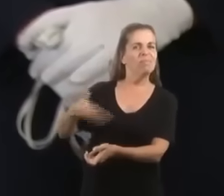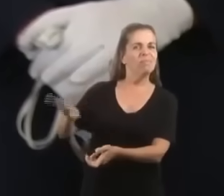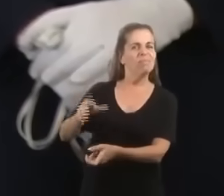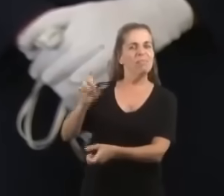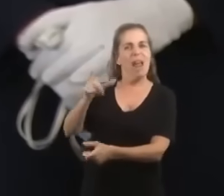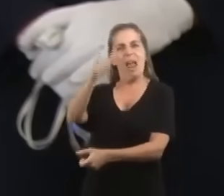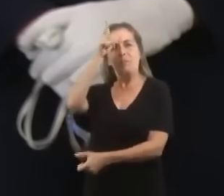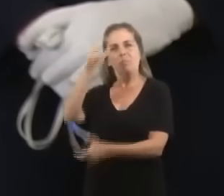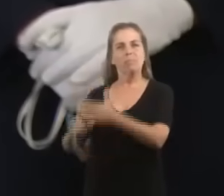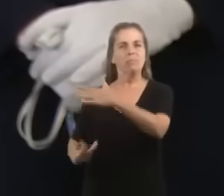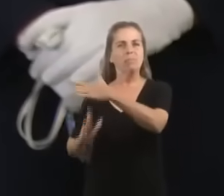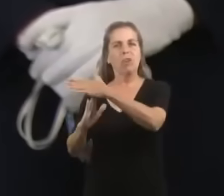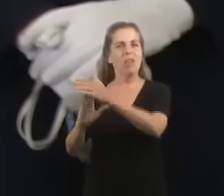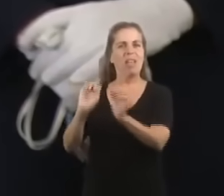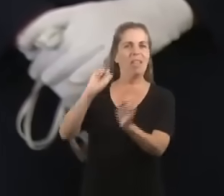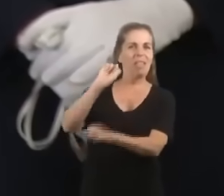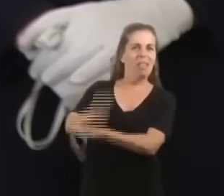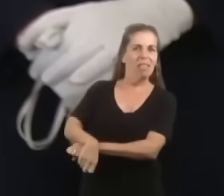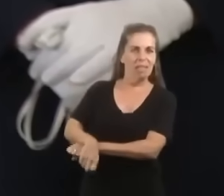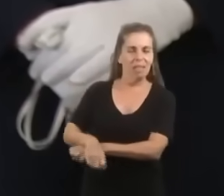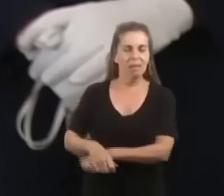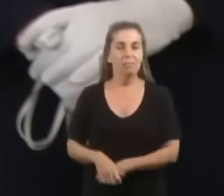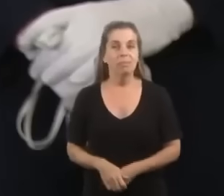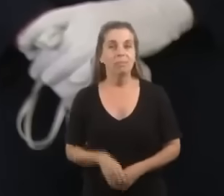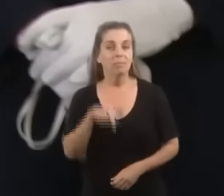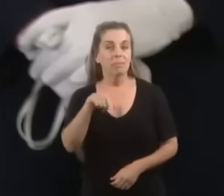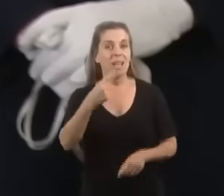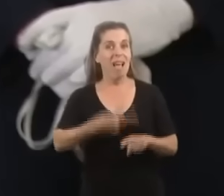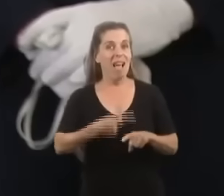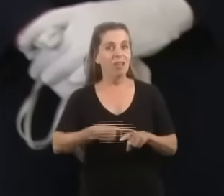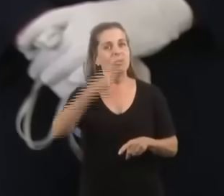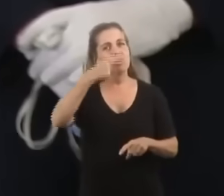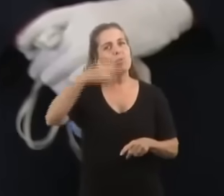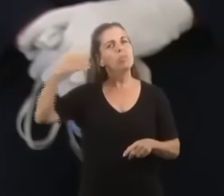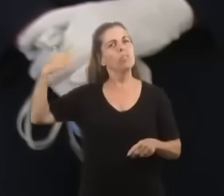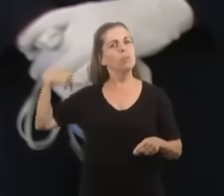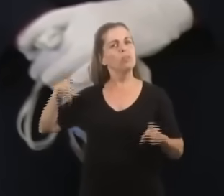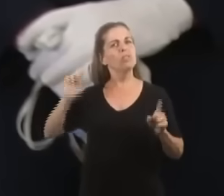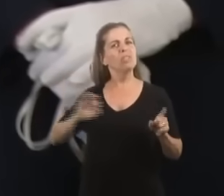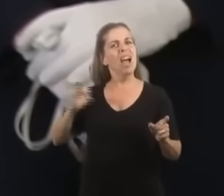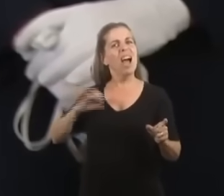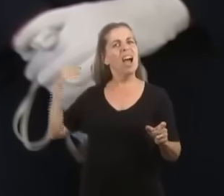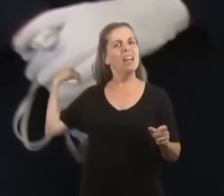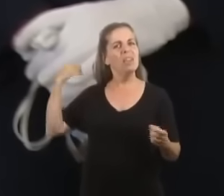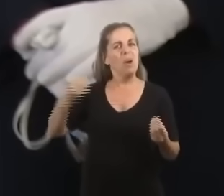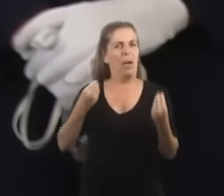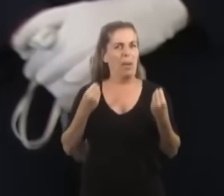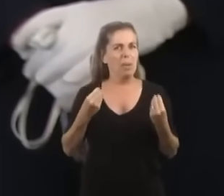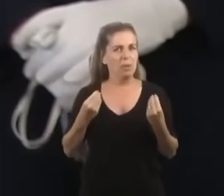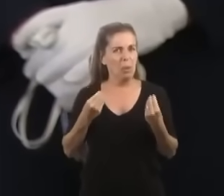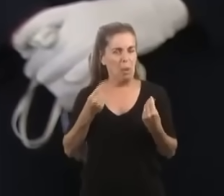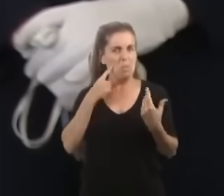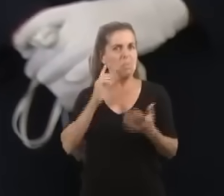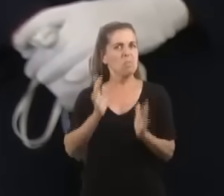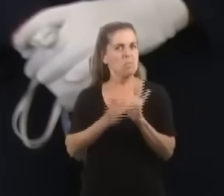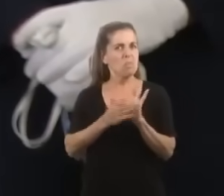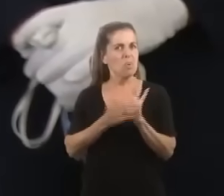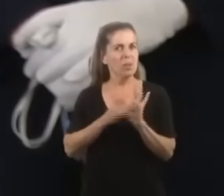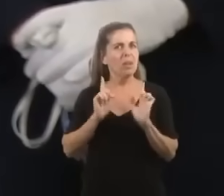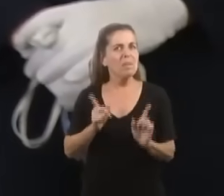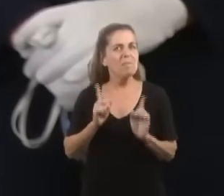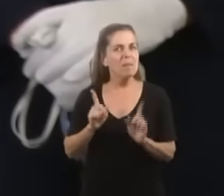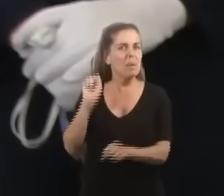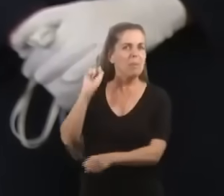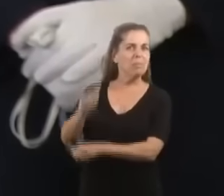orden lo que ocurrió con este acto en sus últimas ediciones es un símbolo de desden porque